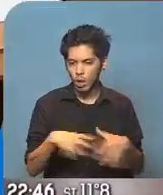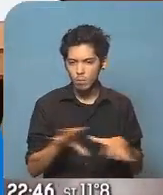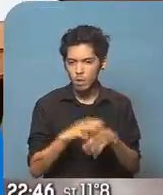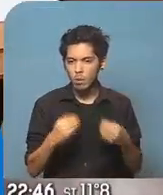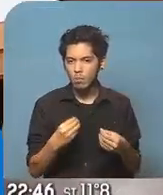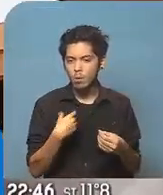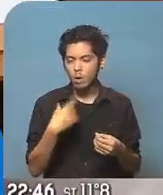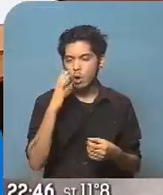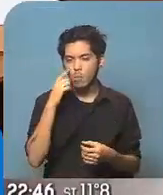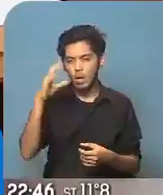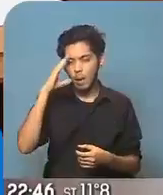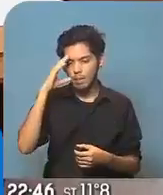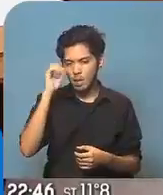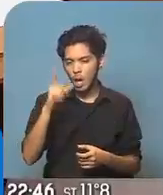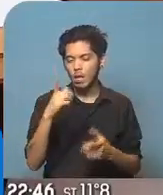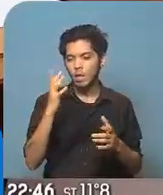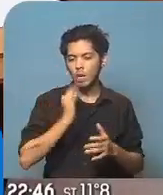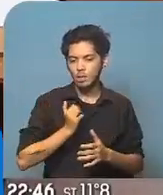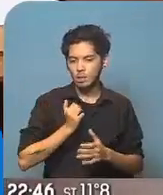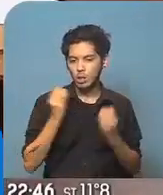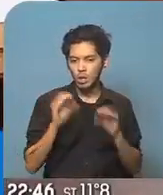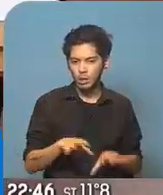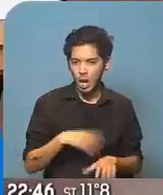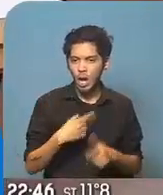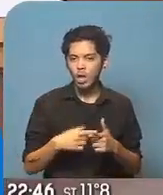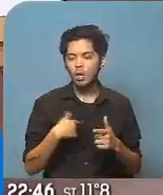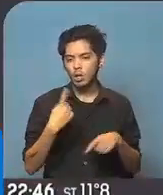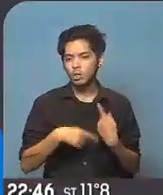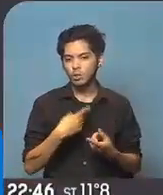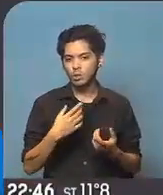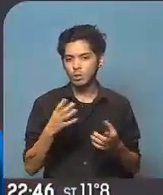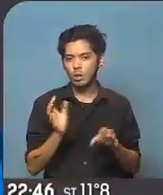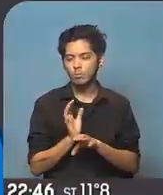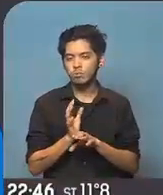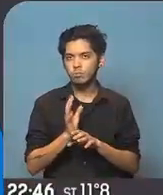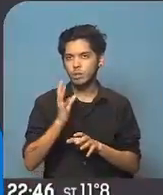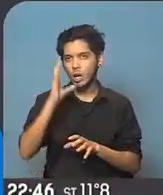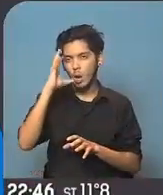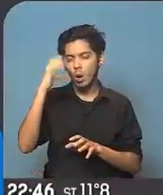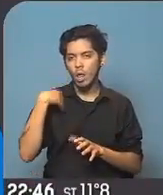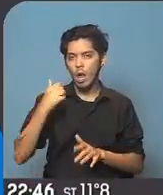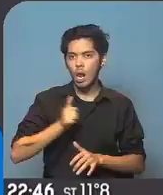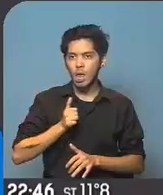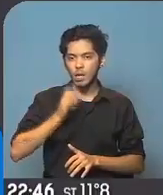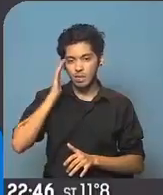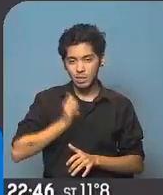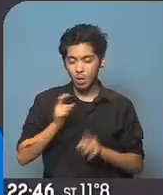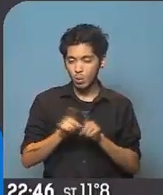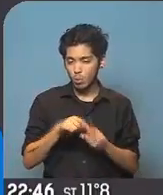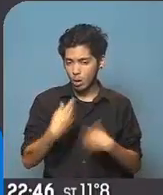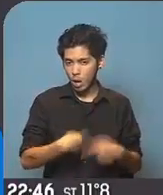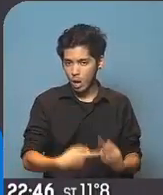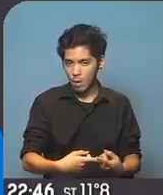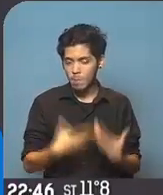ejército retirado que pondera todavía a la dictadura, como una nostalgia de la dictadura, y que aprovecha en